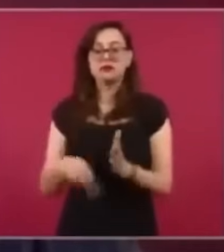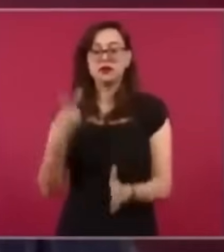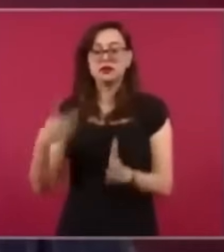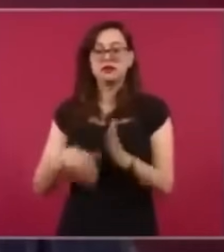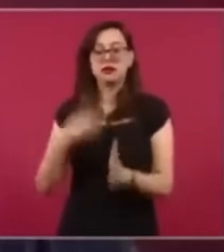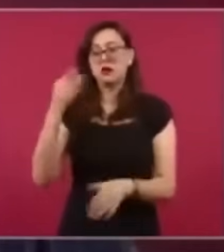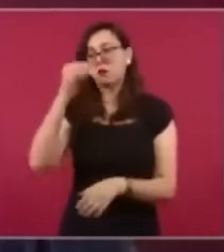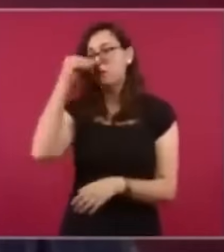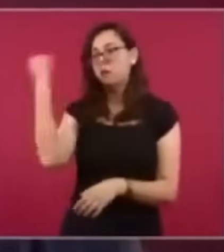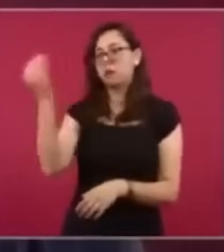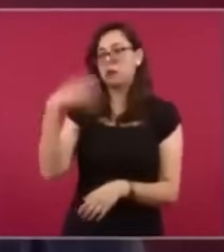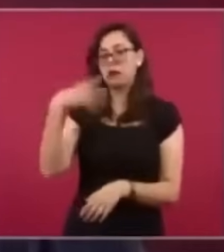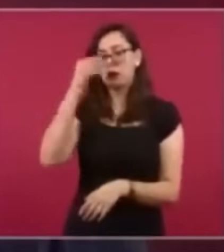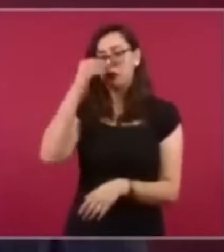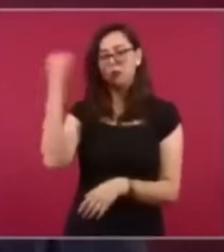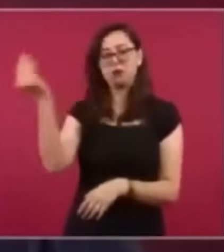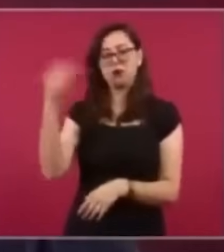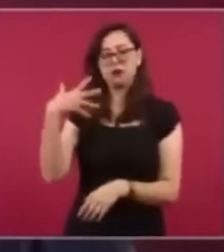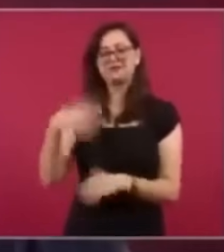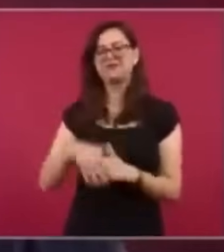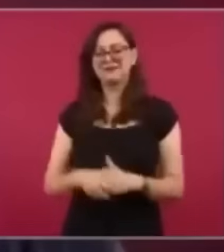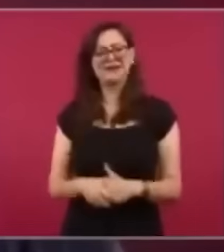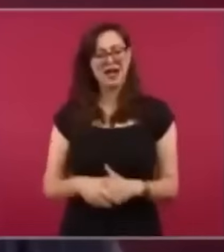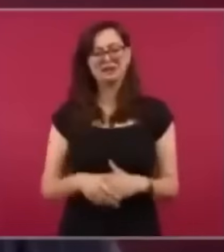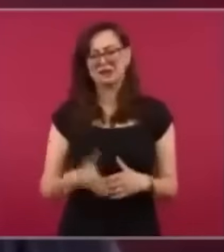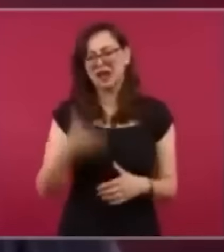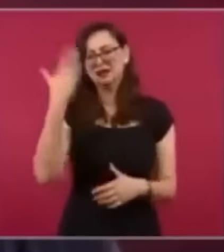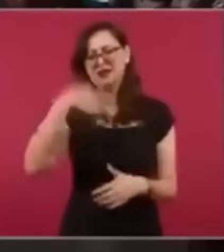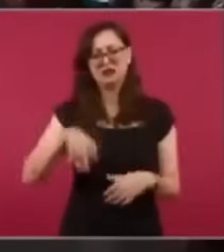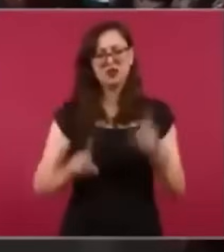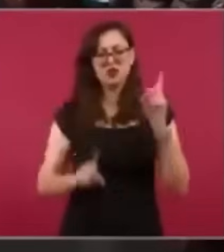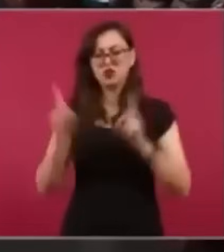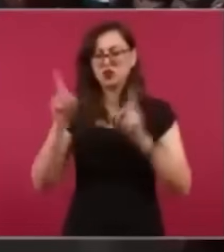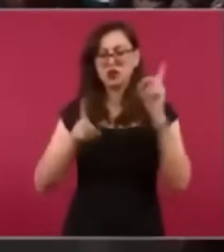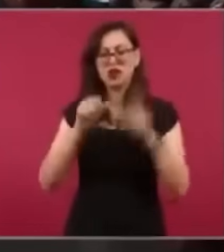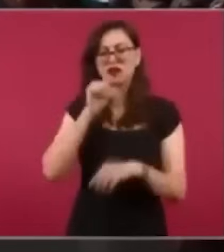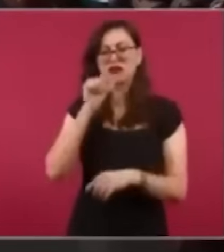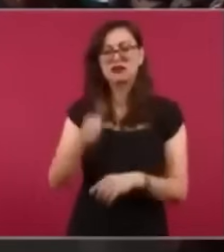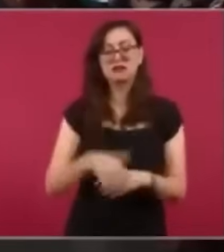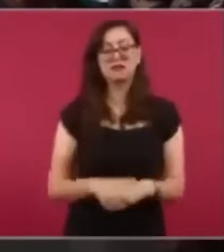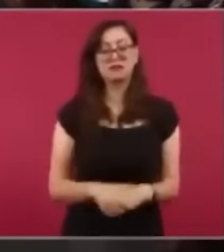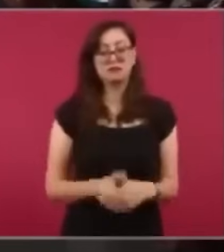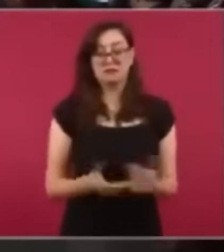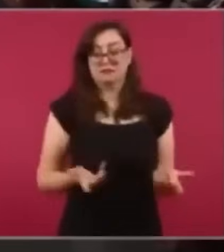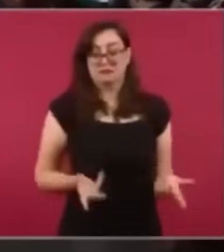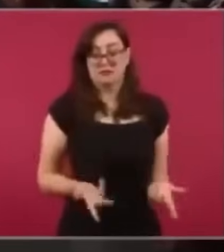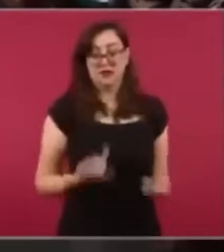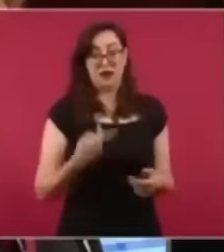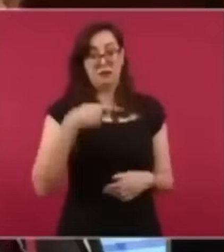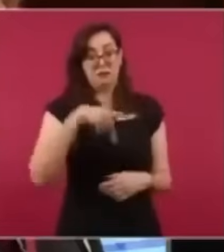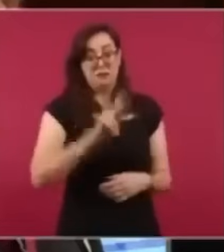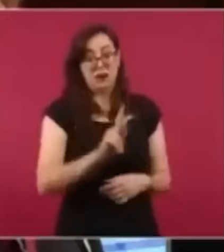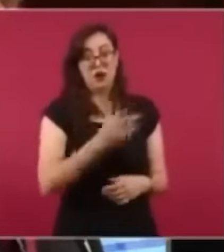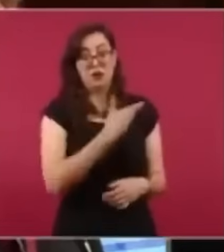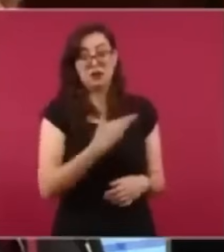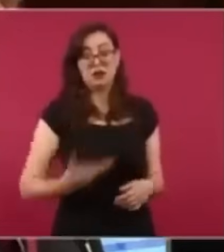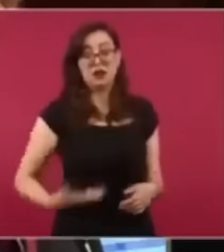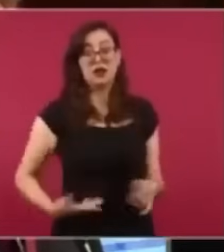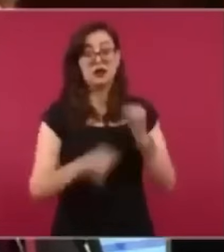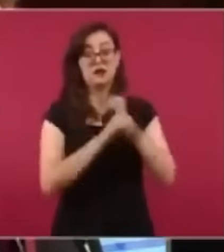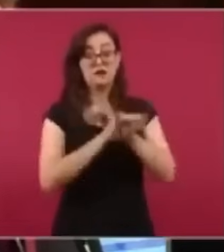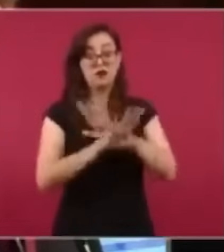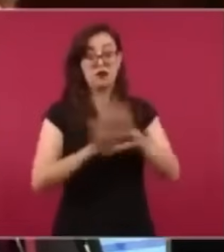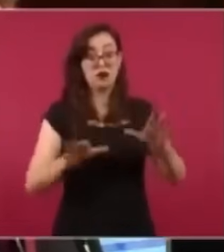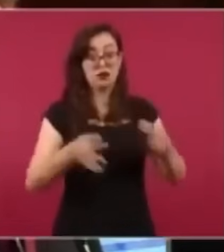desacreditándonos. Eso no tengo duda. Pero en este caso, presidente, es información oficial de